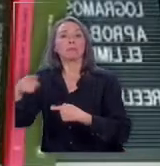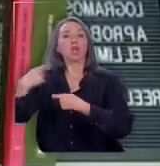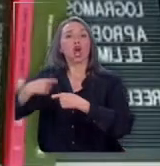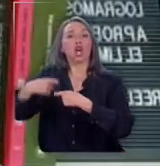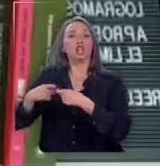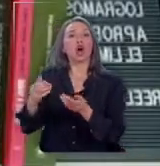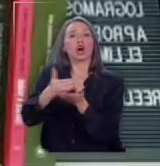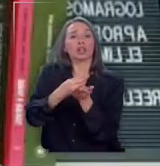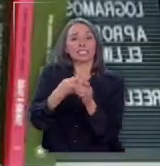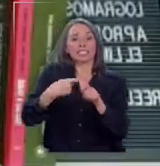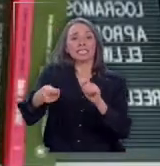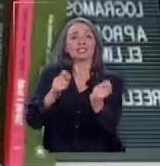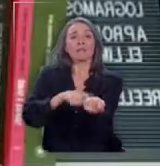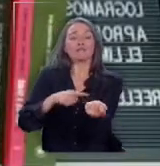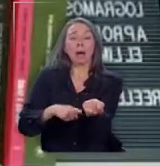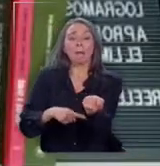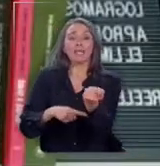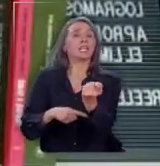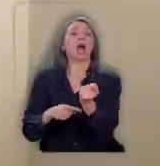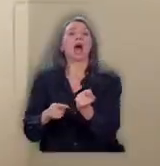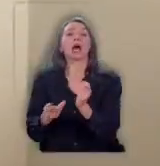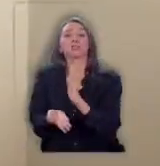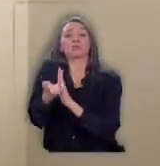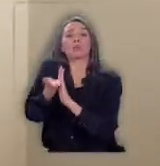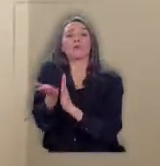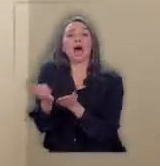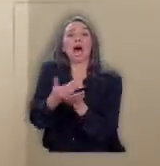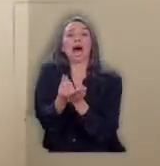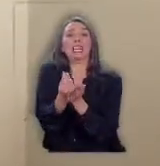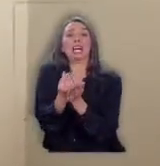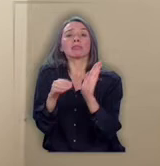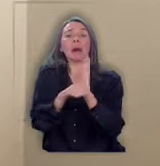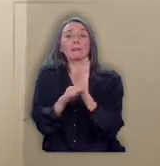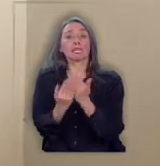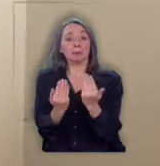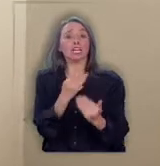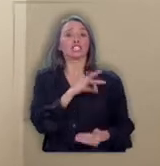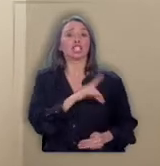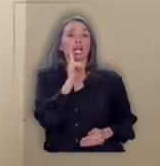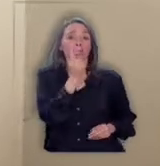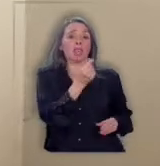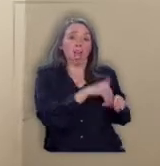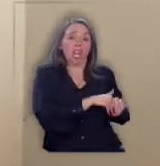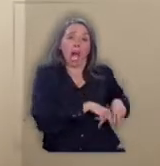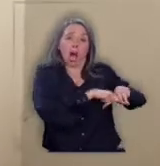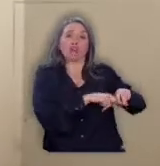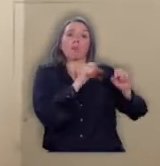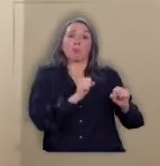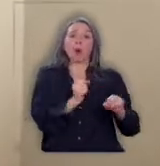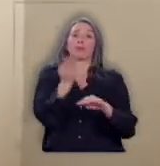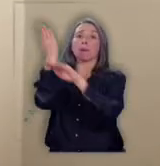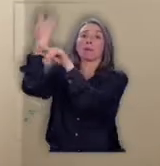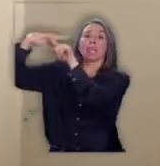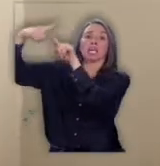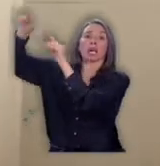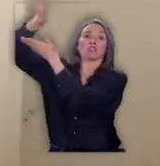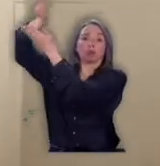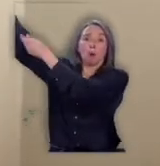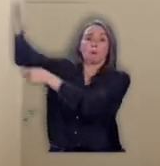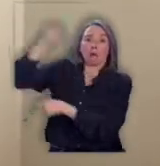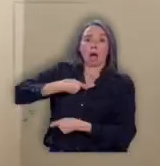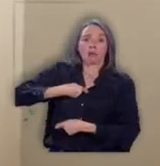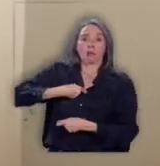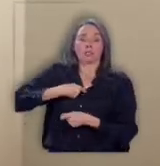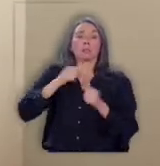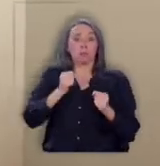aumentar los ingresos de las familias en una renta básica de emergencia tenemos ahorro y capacidad de endeudamiento Pues bien Hoy es el momento de hacer